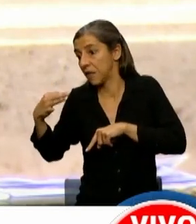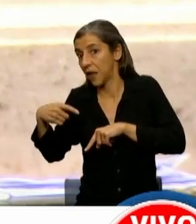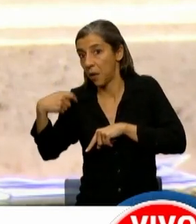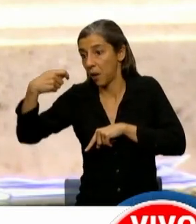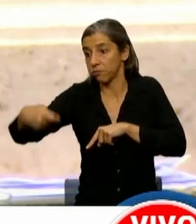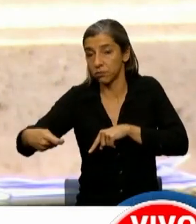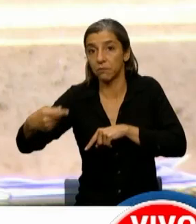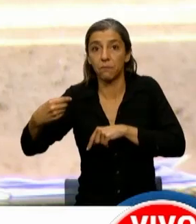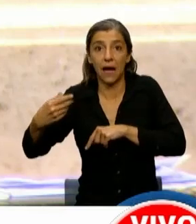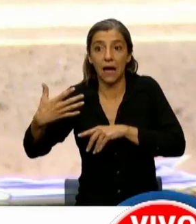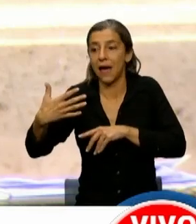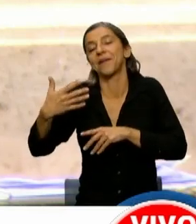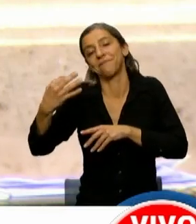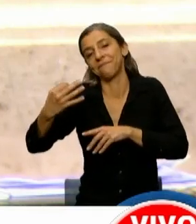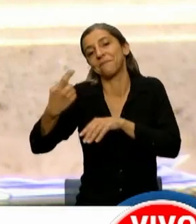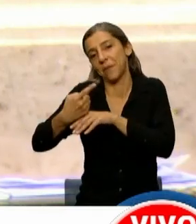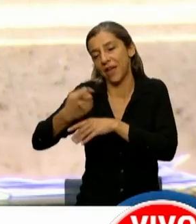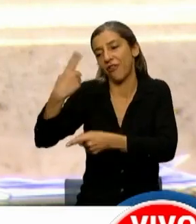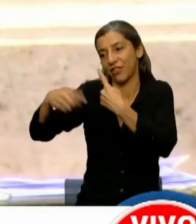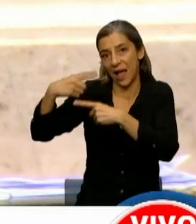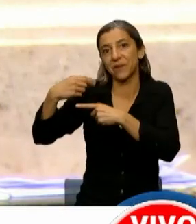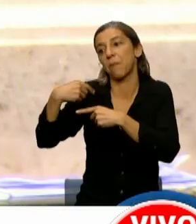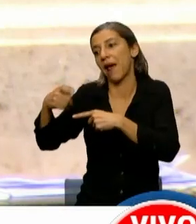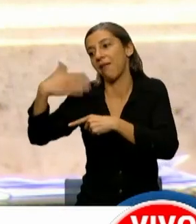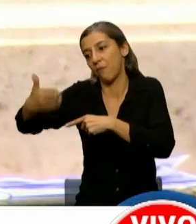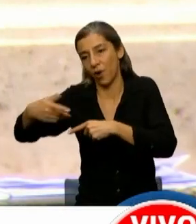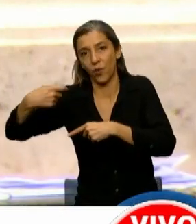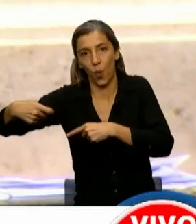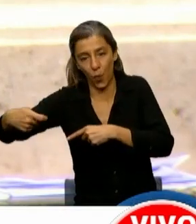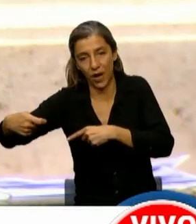haciendo los trámites y las gestiones para jubilarse, pero lamentablemente,